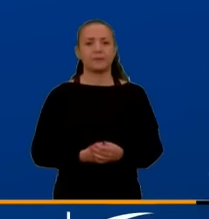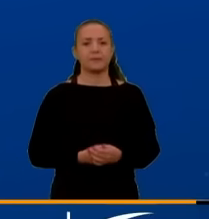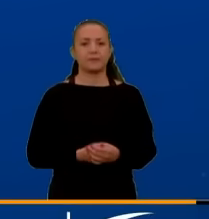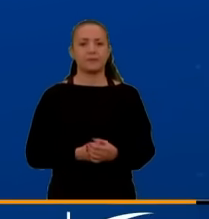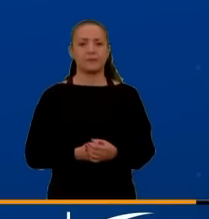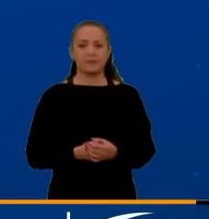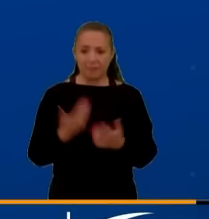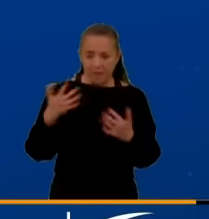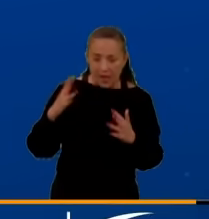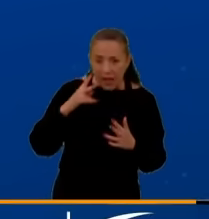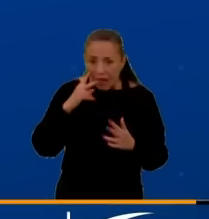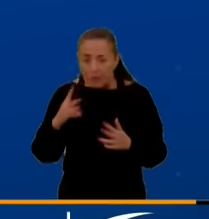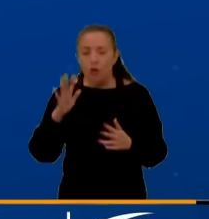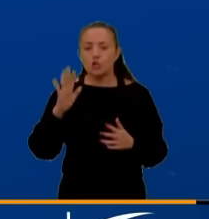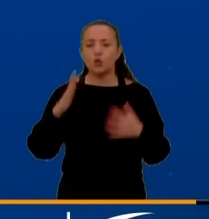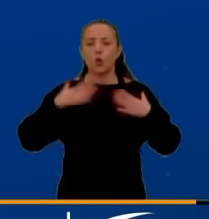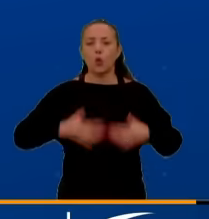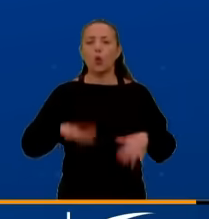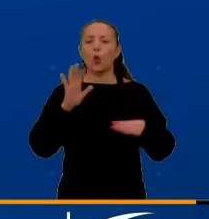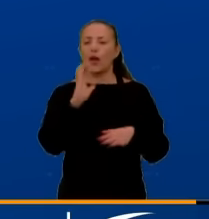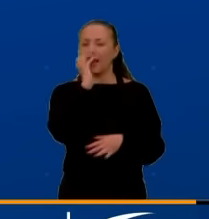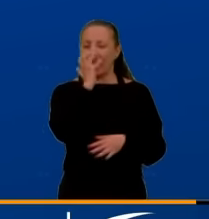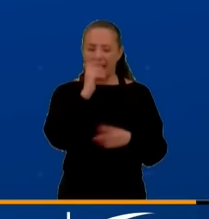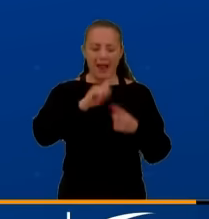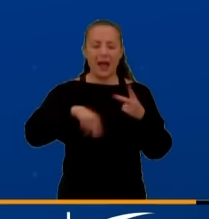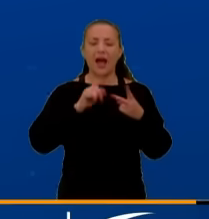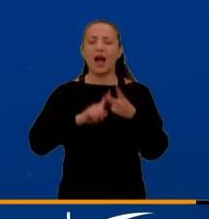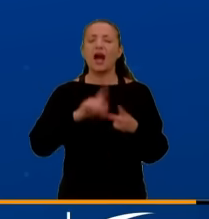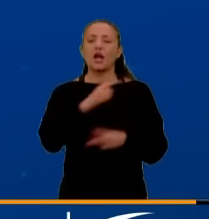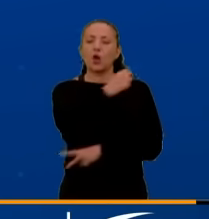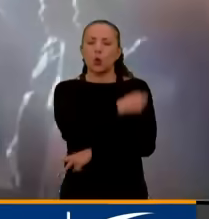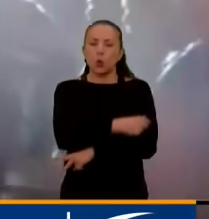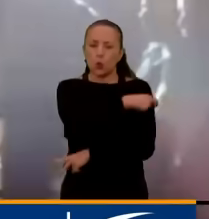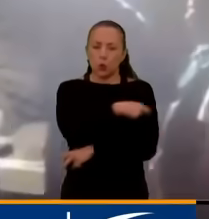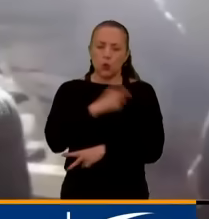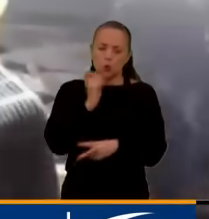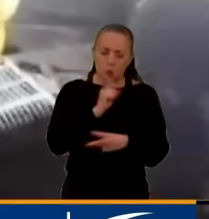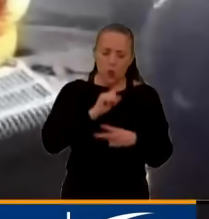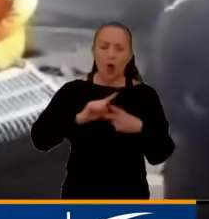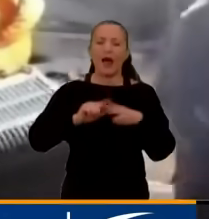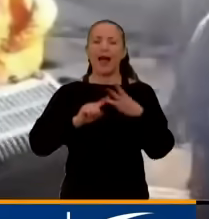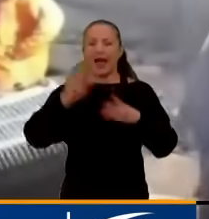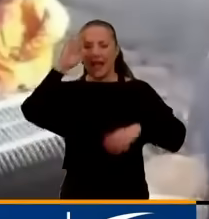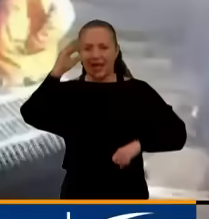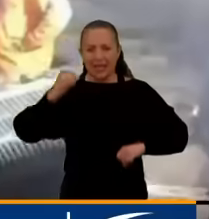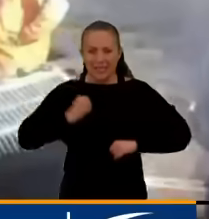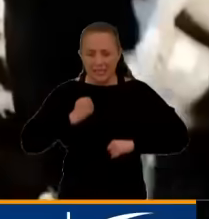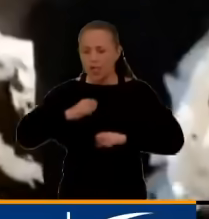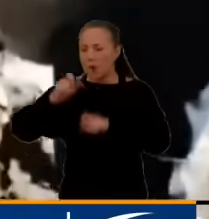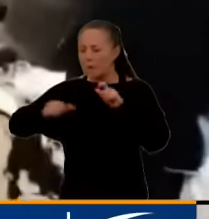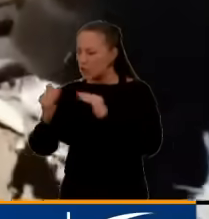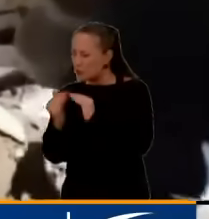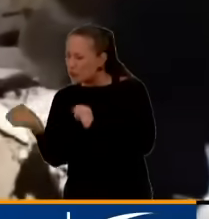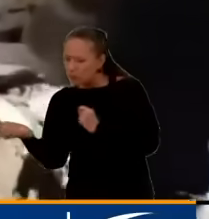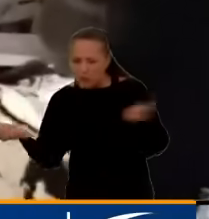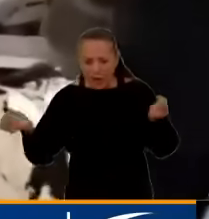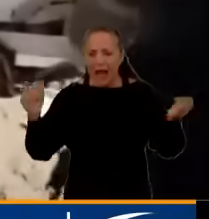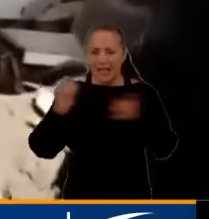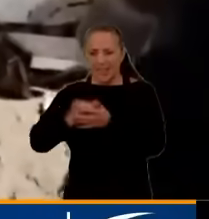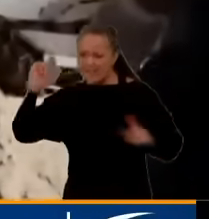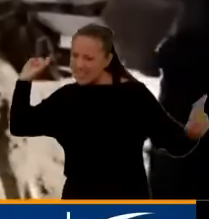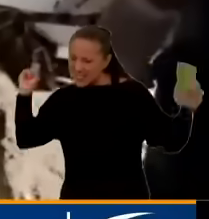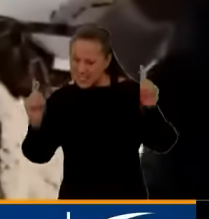Hoy. ¿Ya la viste? Defensa Civil, Ejército, Cruz Roja y vecinos del lugar removían con sus manos y contrarreloj cada pedazo